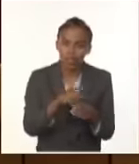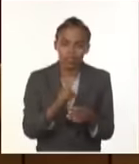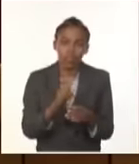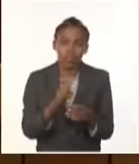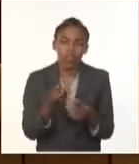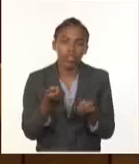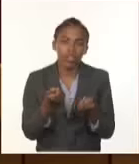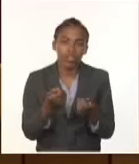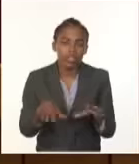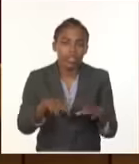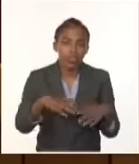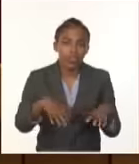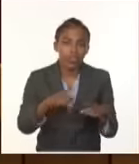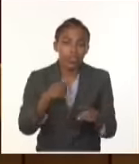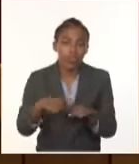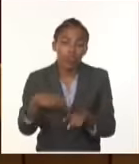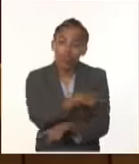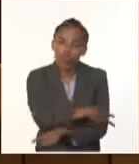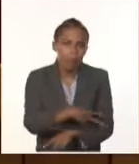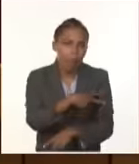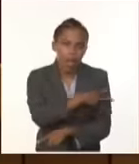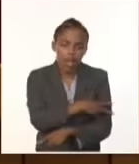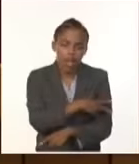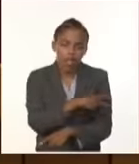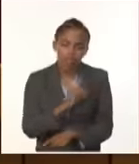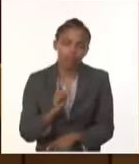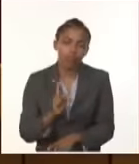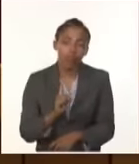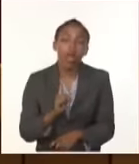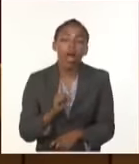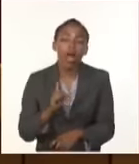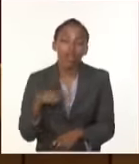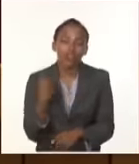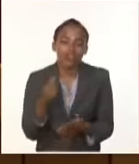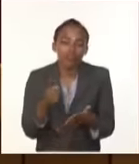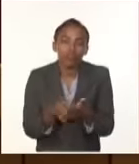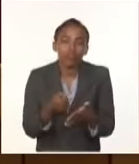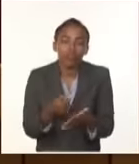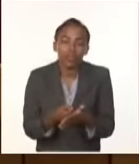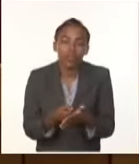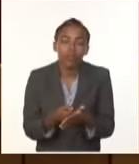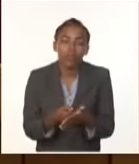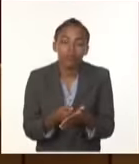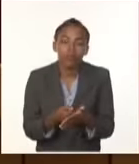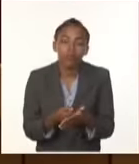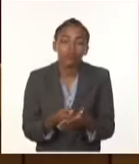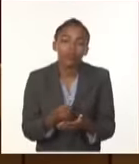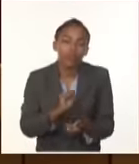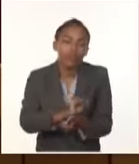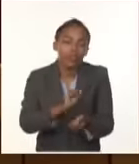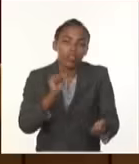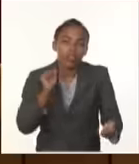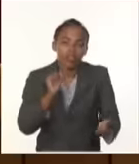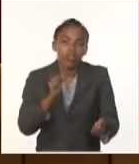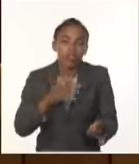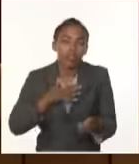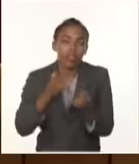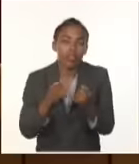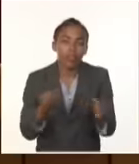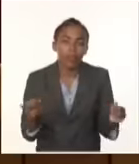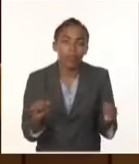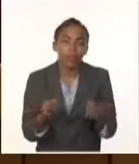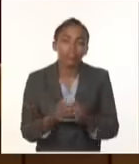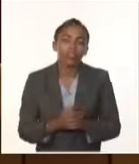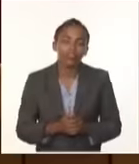internos de cualquier otro Estado, pero respaldamos sin condiciones a los gobiernos progresistas que puedan revertir siglos